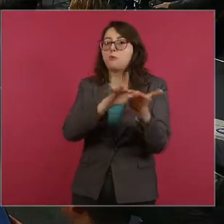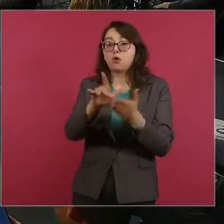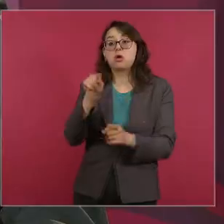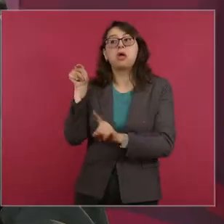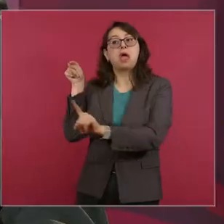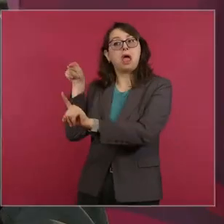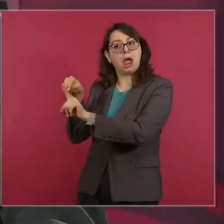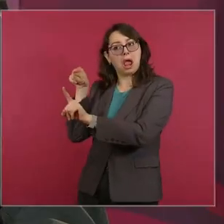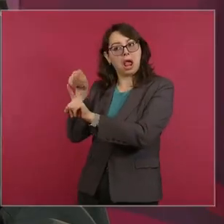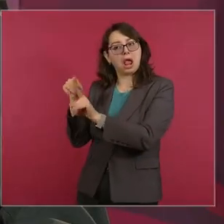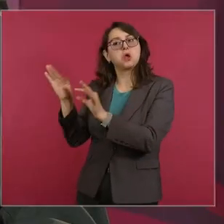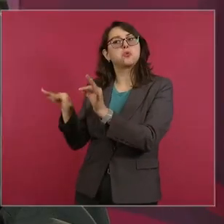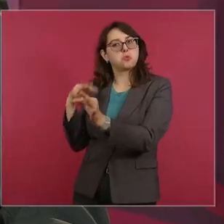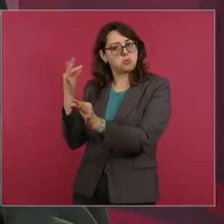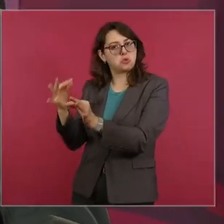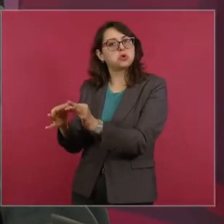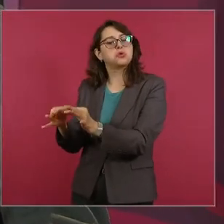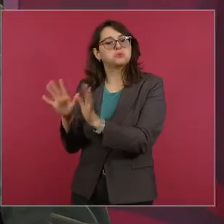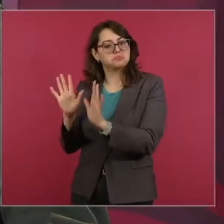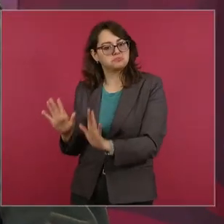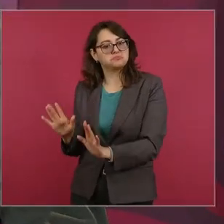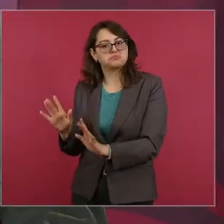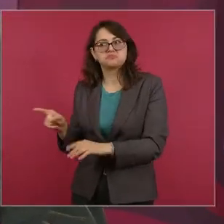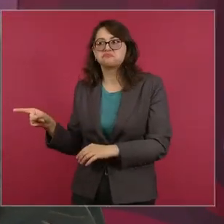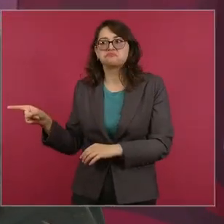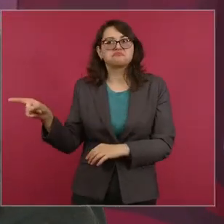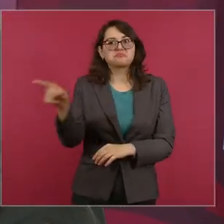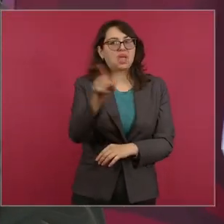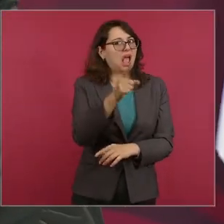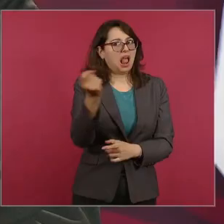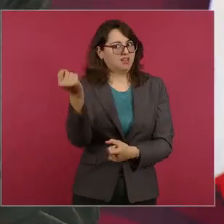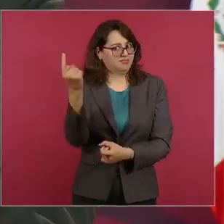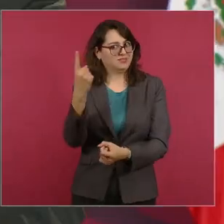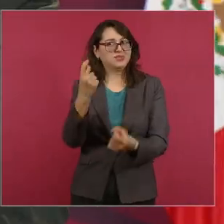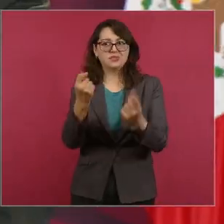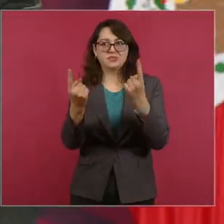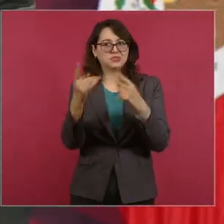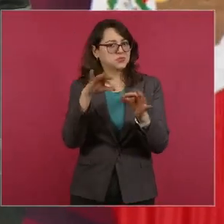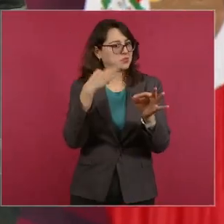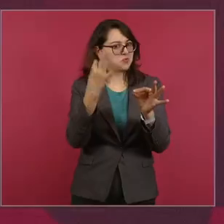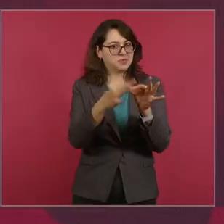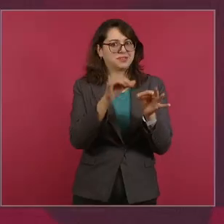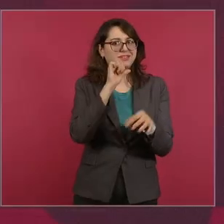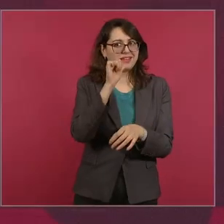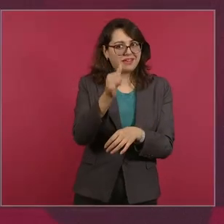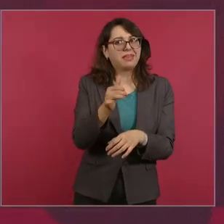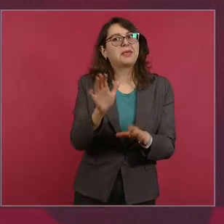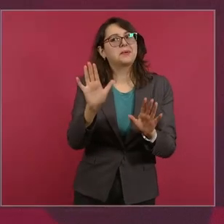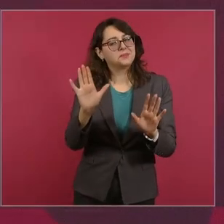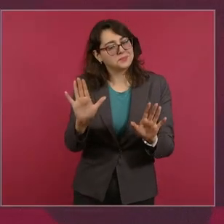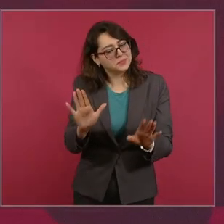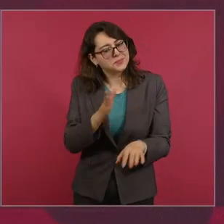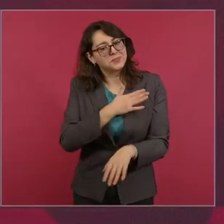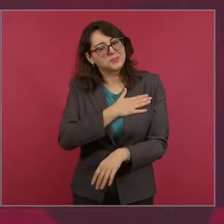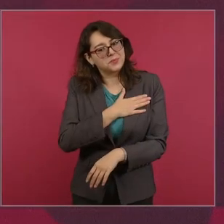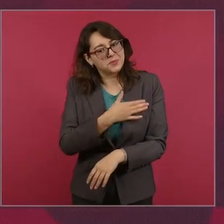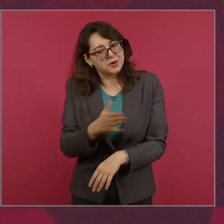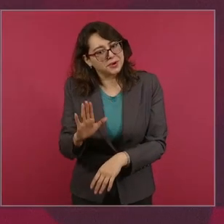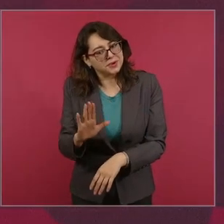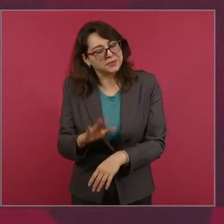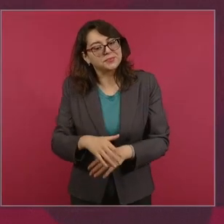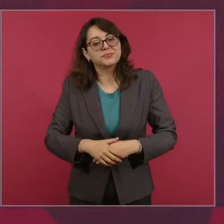ah sí claro el que tiene un acto de